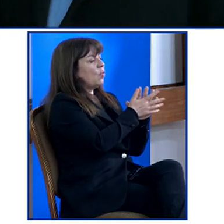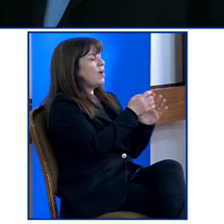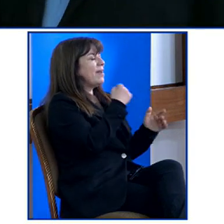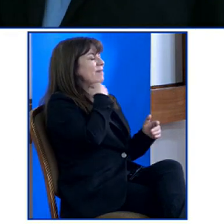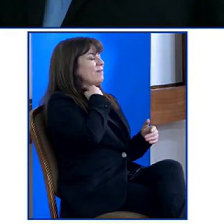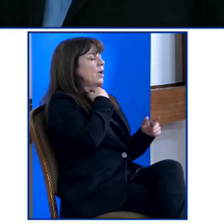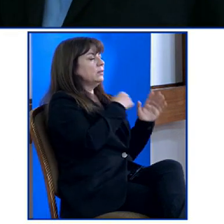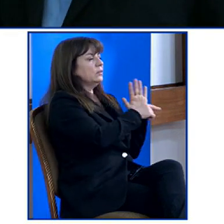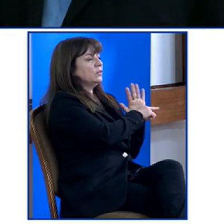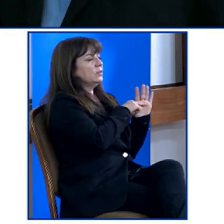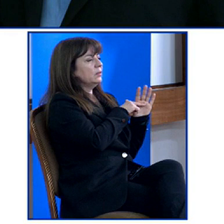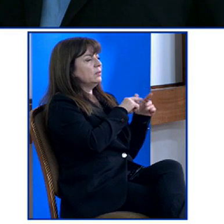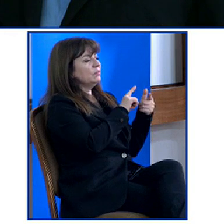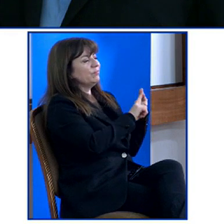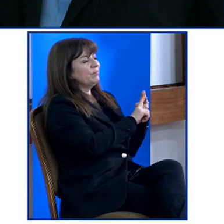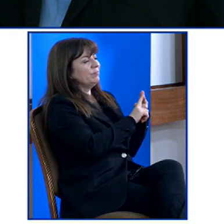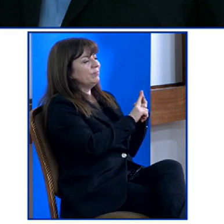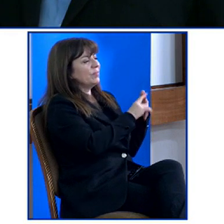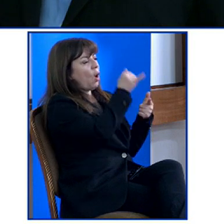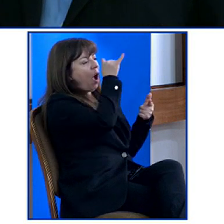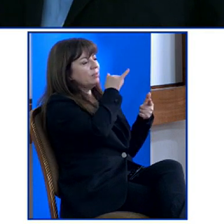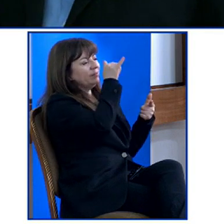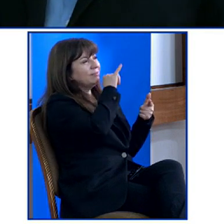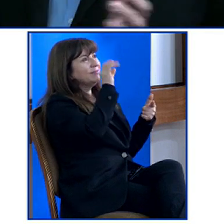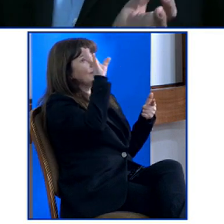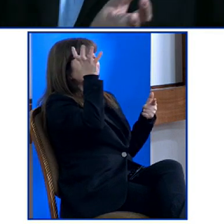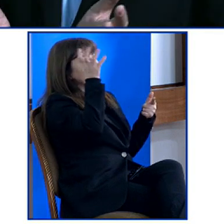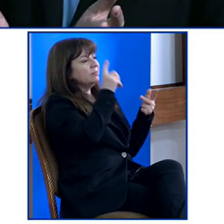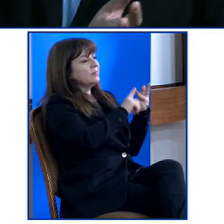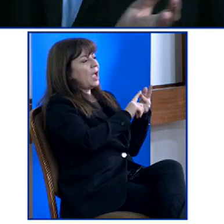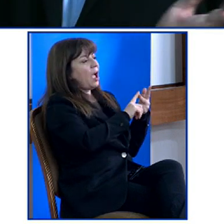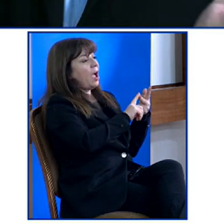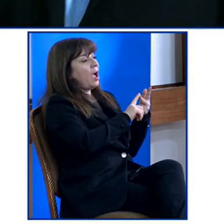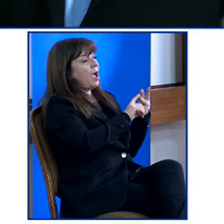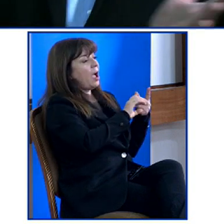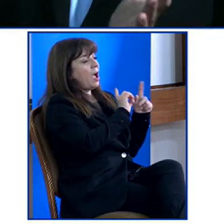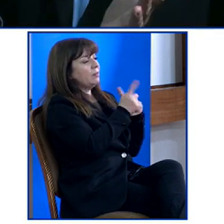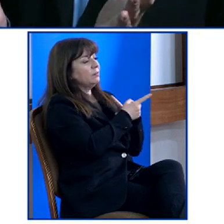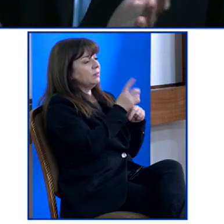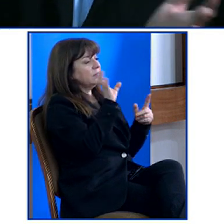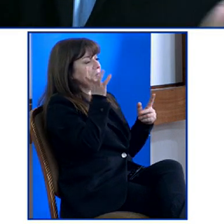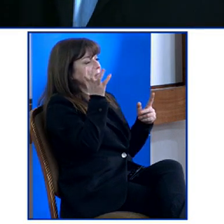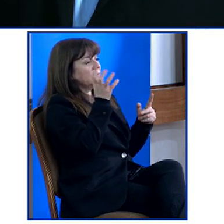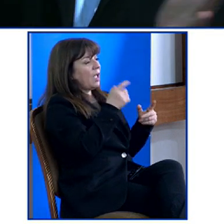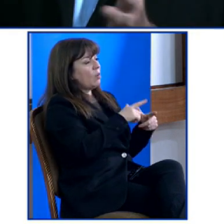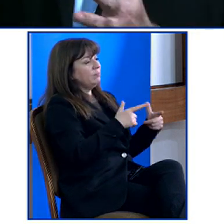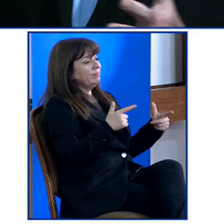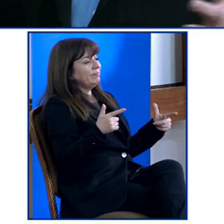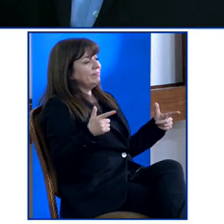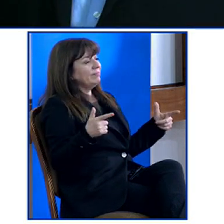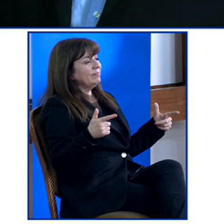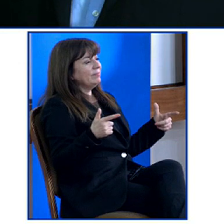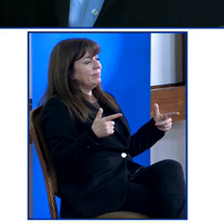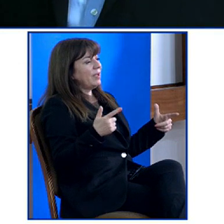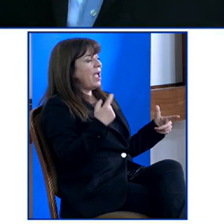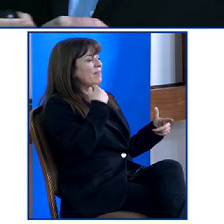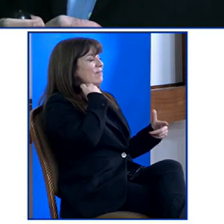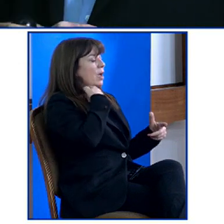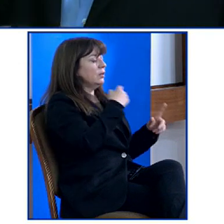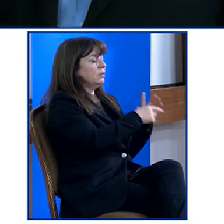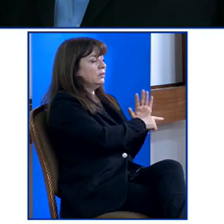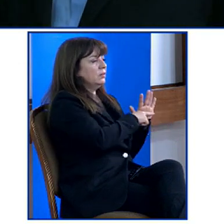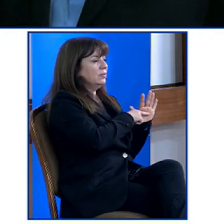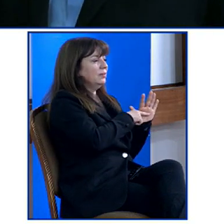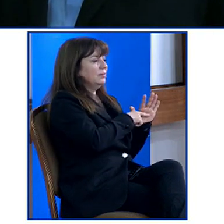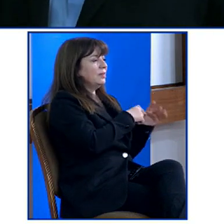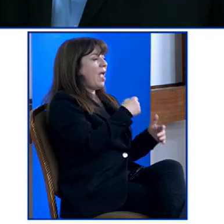temperatura, contaminación atmosférica y cambio climático se va ensanchando y aumentando, se va ampliando